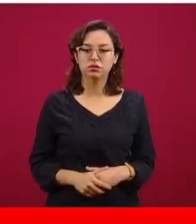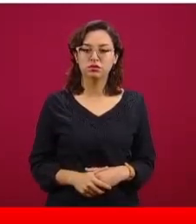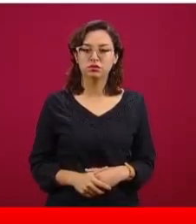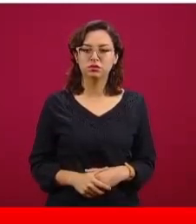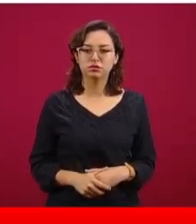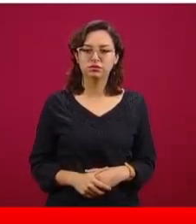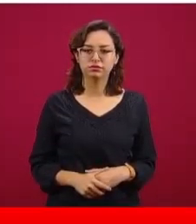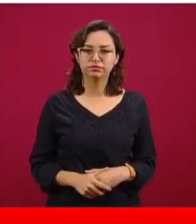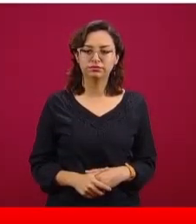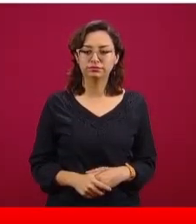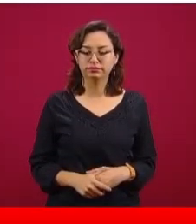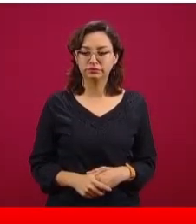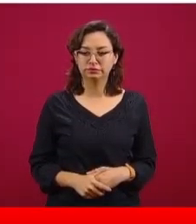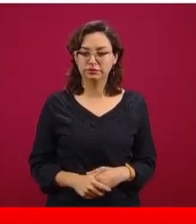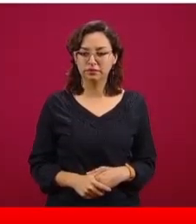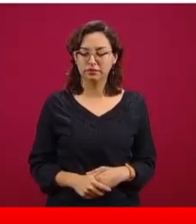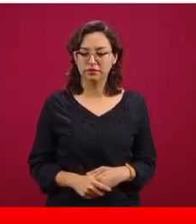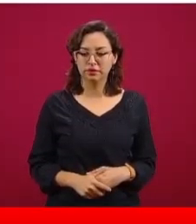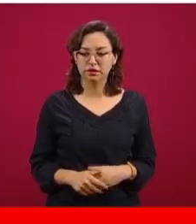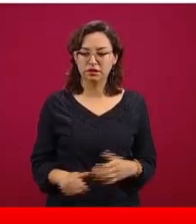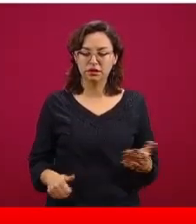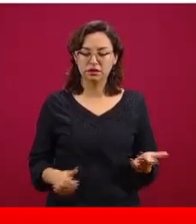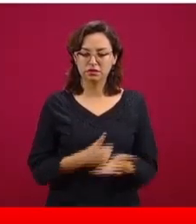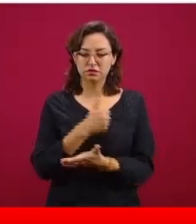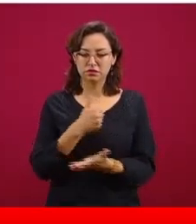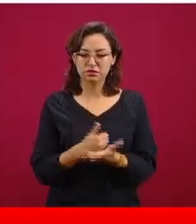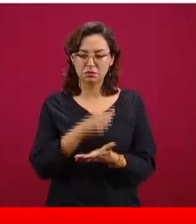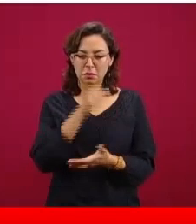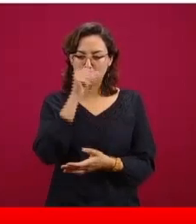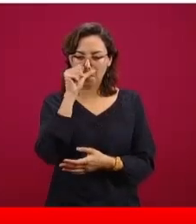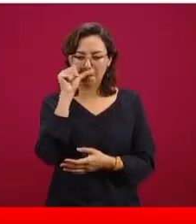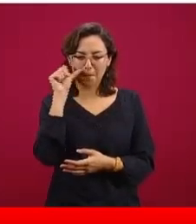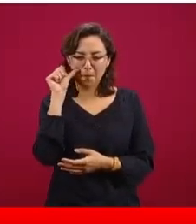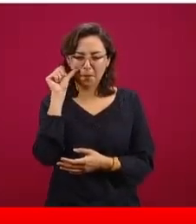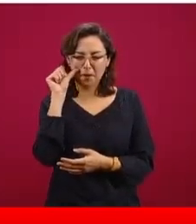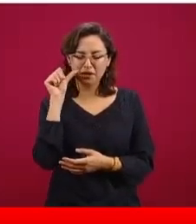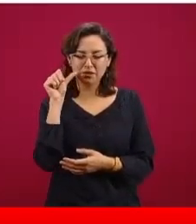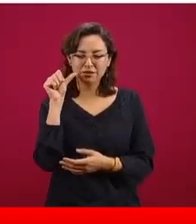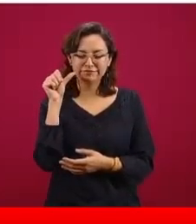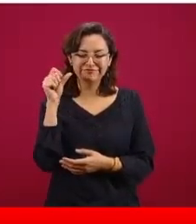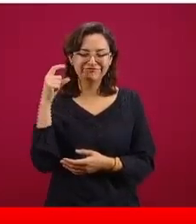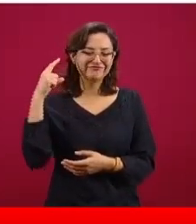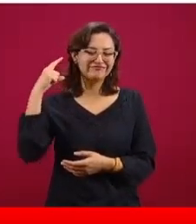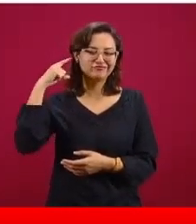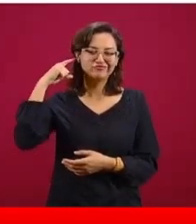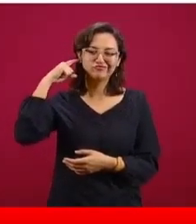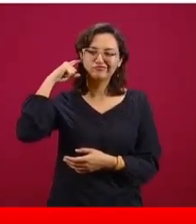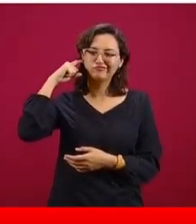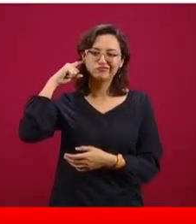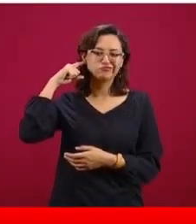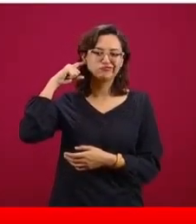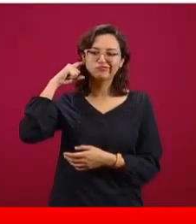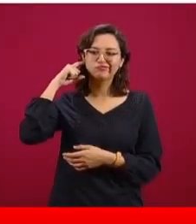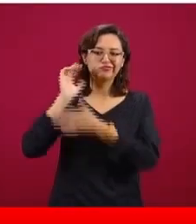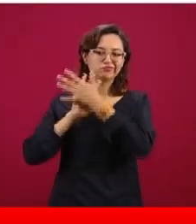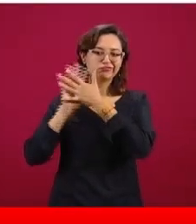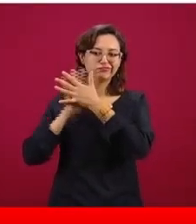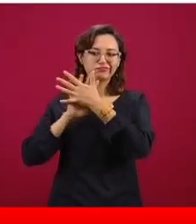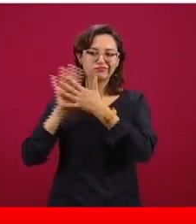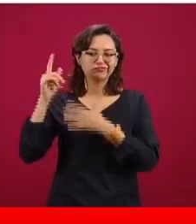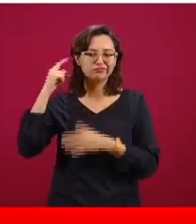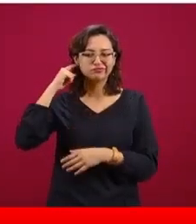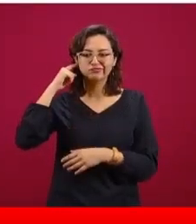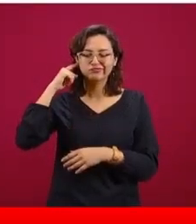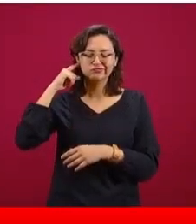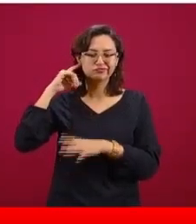cali toluca ciudad juárez hemos logrado una baja importante en guadalajara puebla se nos sube un poquito